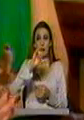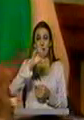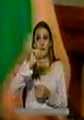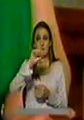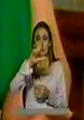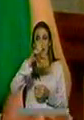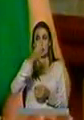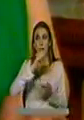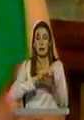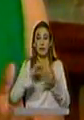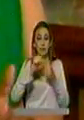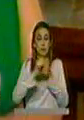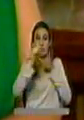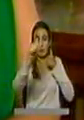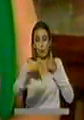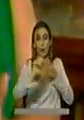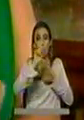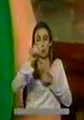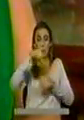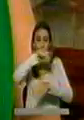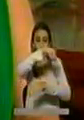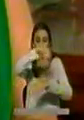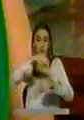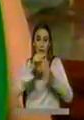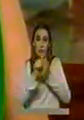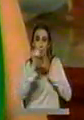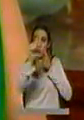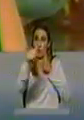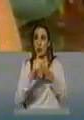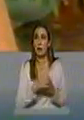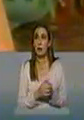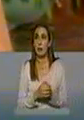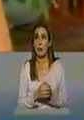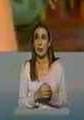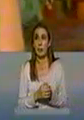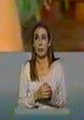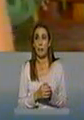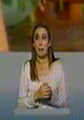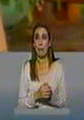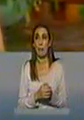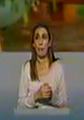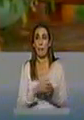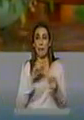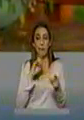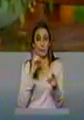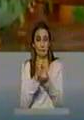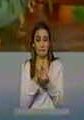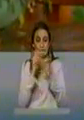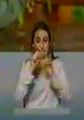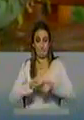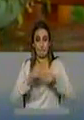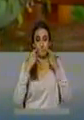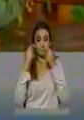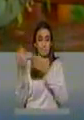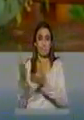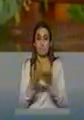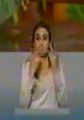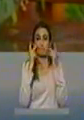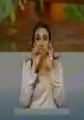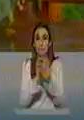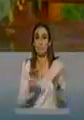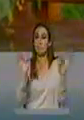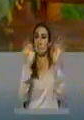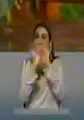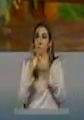a menos de una hora de Manta, a media hora de Montecristi, y nosotros vivimos una experiencia tan maravillosa y